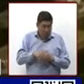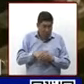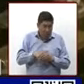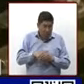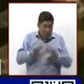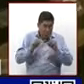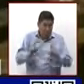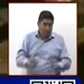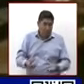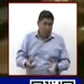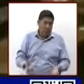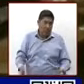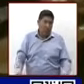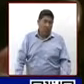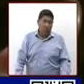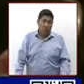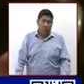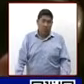autoprorrogados.